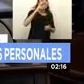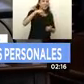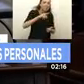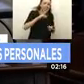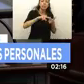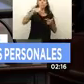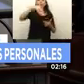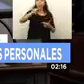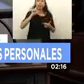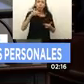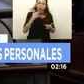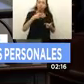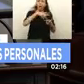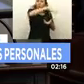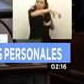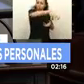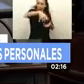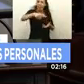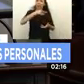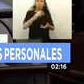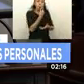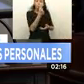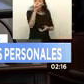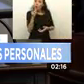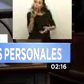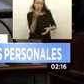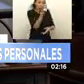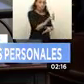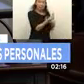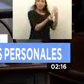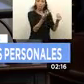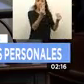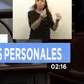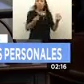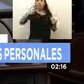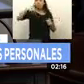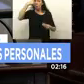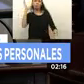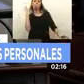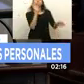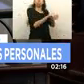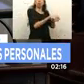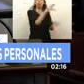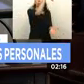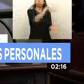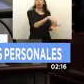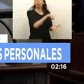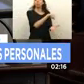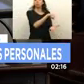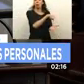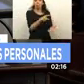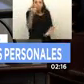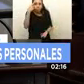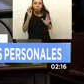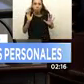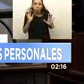plata en muchas tener un representante y ya lo consideraban una intromisión en la vida de las empresas